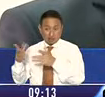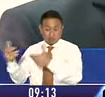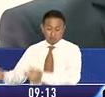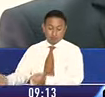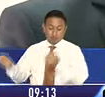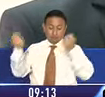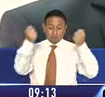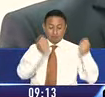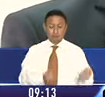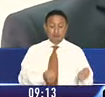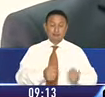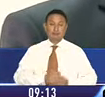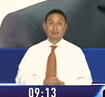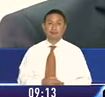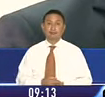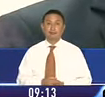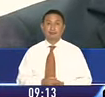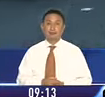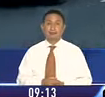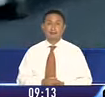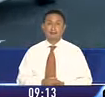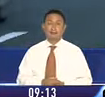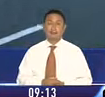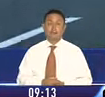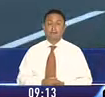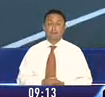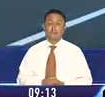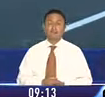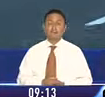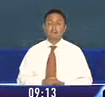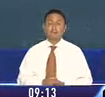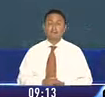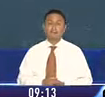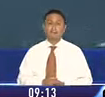las aseguradoras para poner en funcionamiento. Informó Sofía Vintimilla.